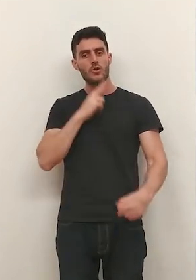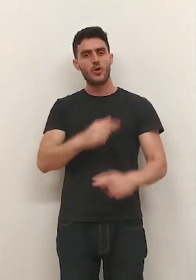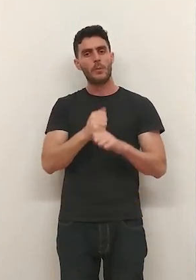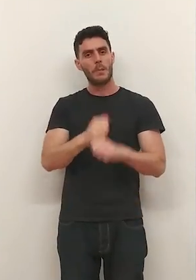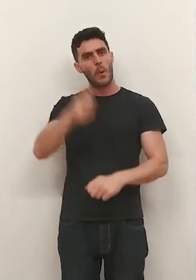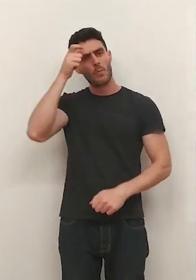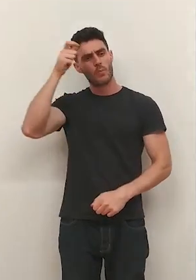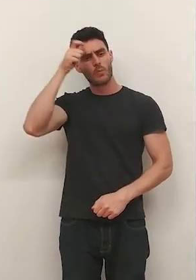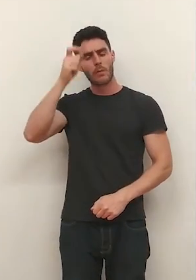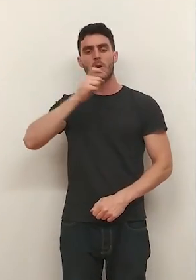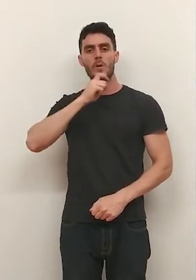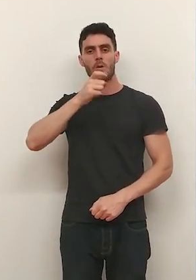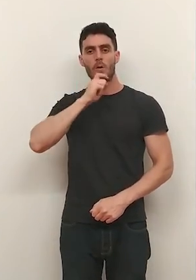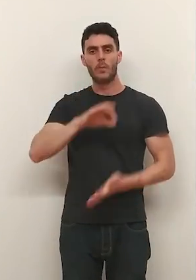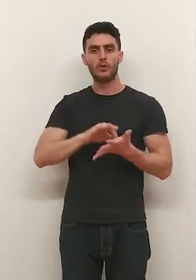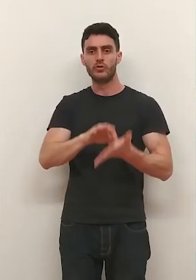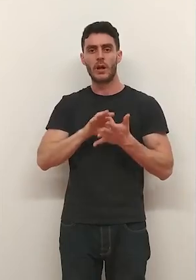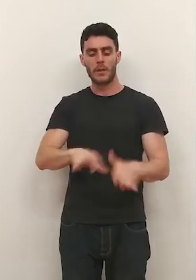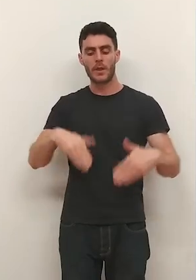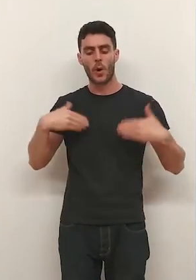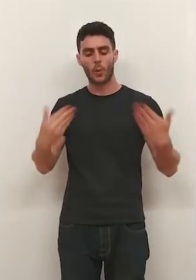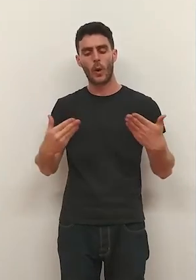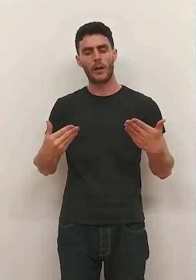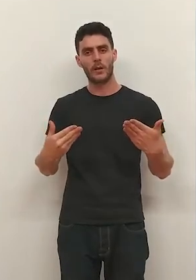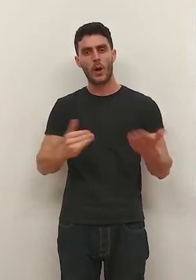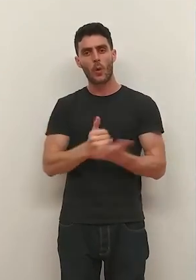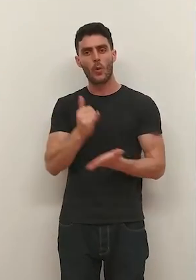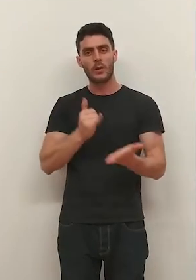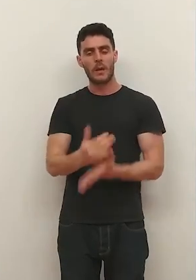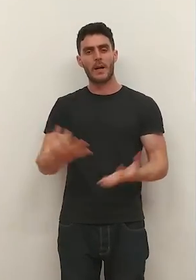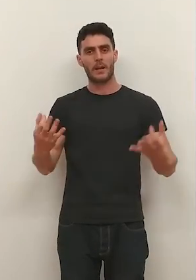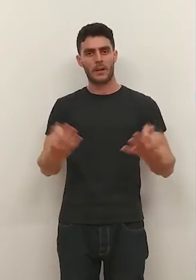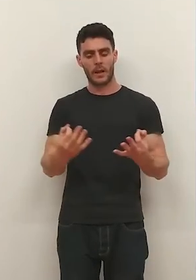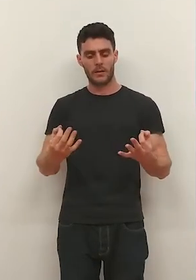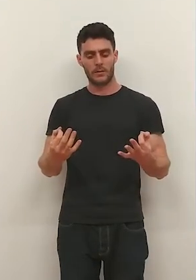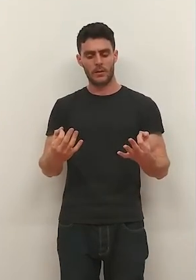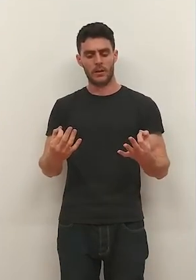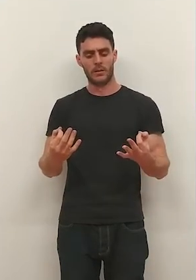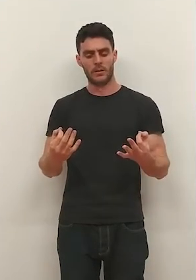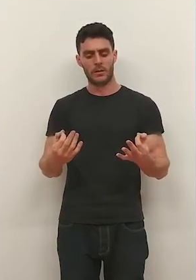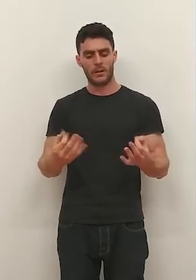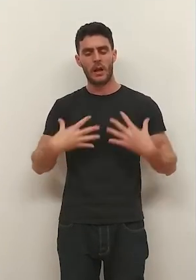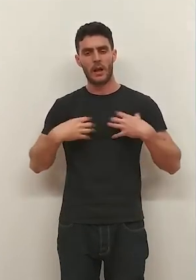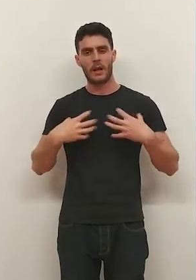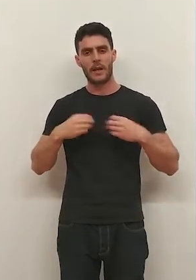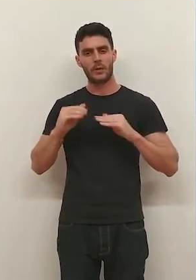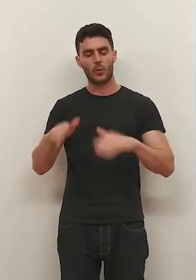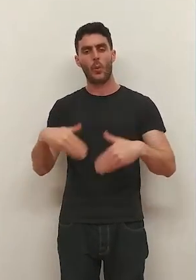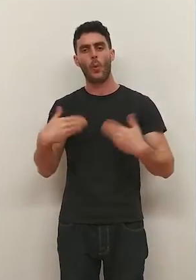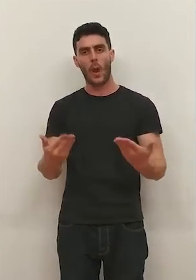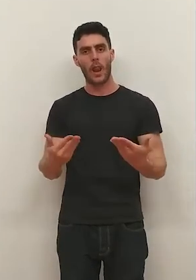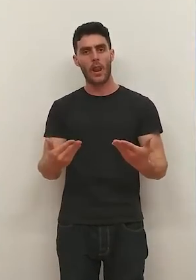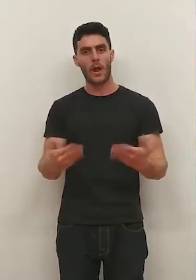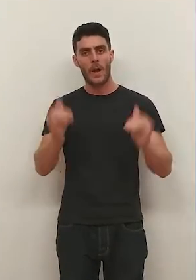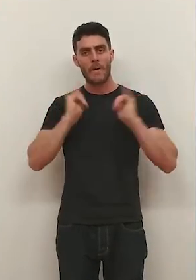los pueblos, qué servicios tienen, qué cultivan, cuál es su ganadería,